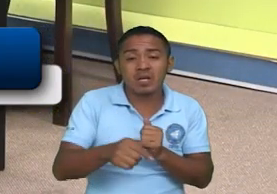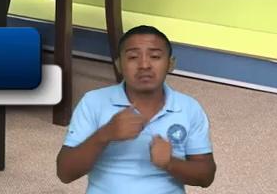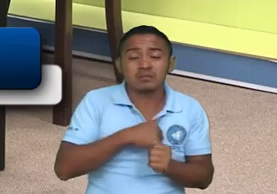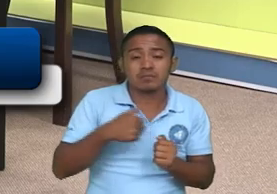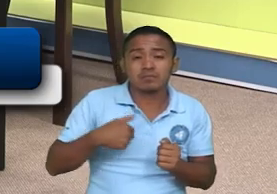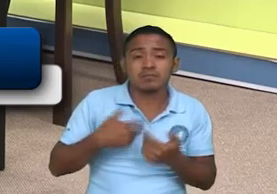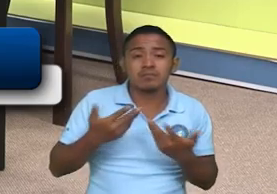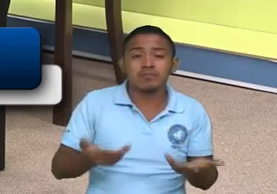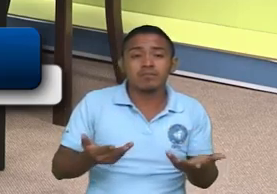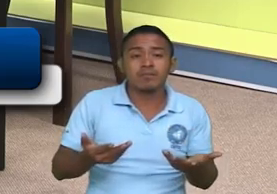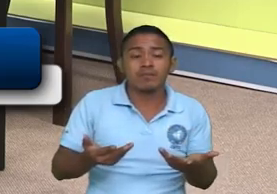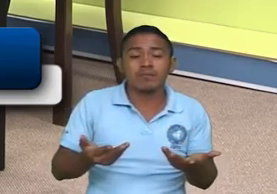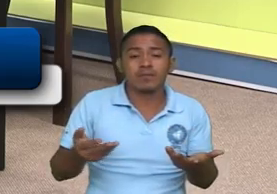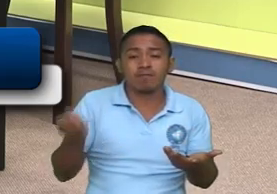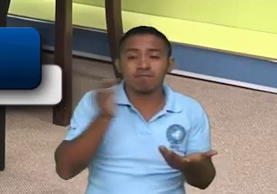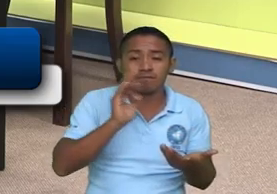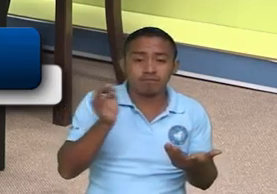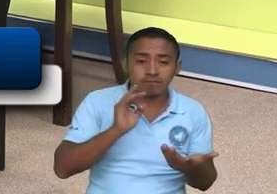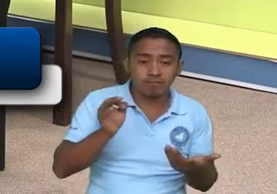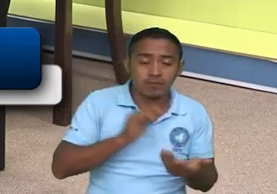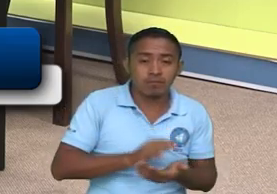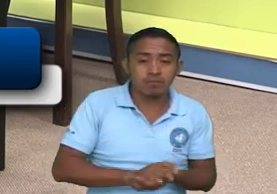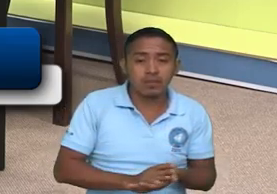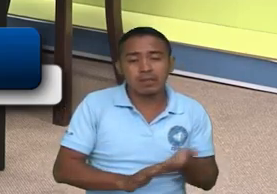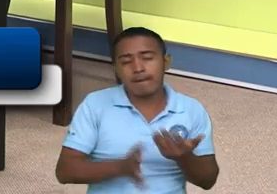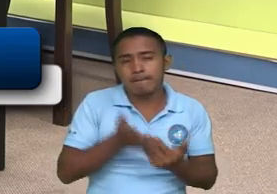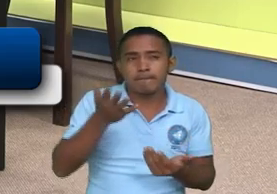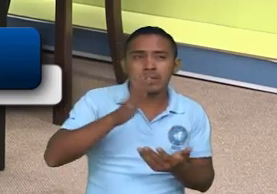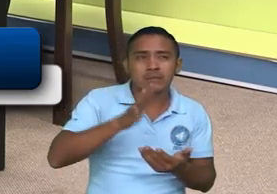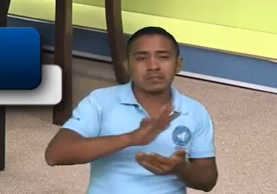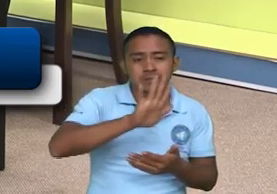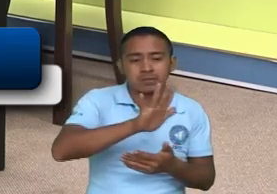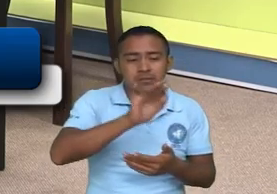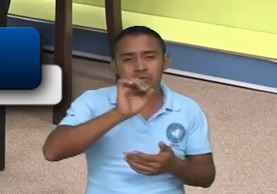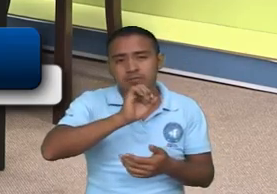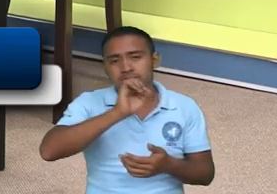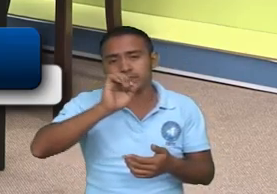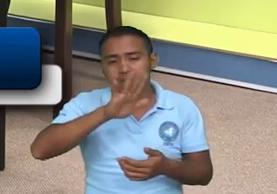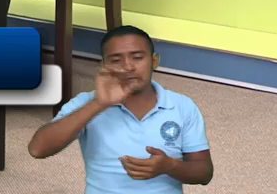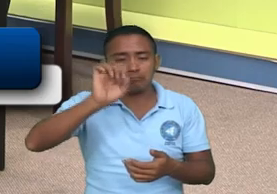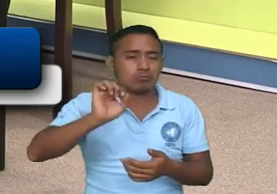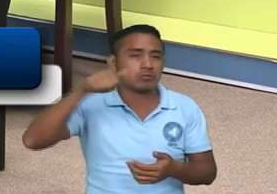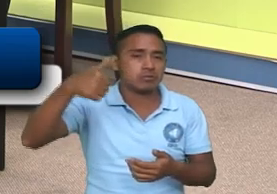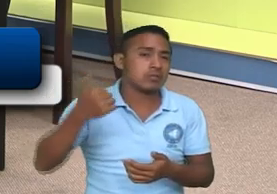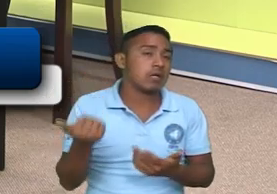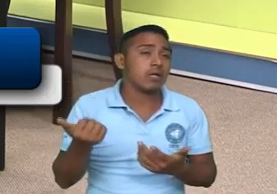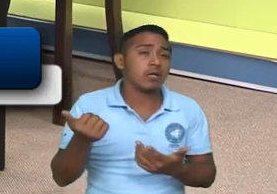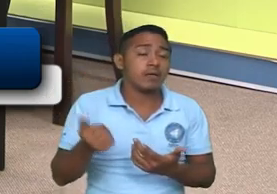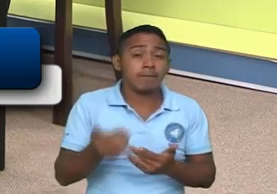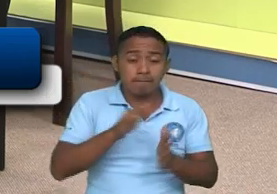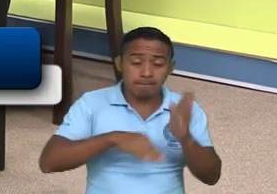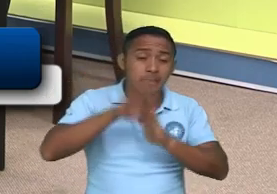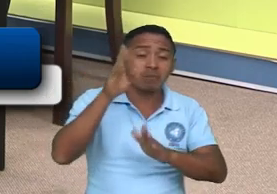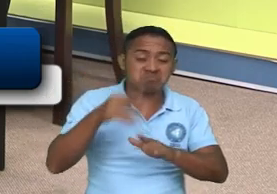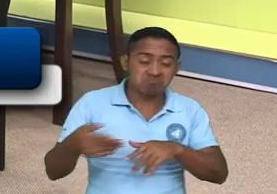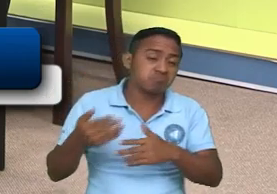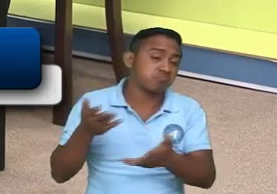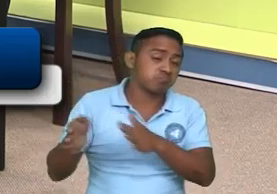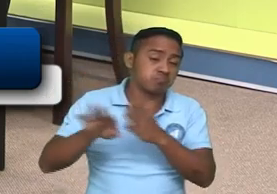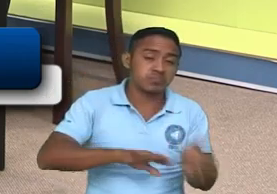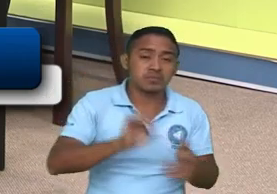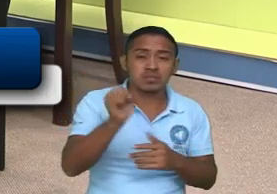y desarrollan patologías congénitas asociadas a todos estos factores de riesgo. Entonces, la utilización de droga y de alcohol también